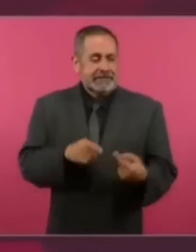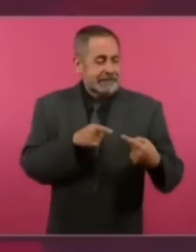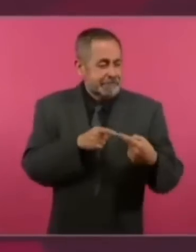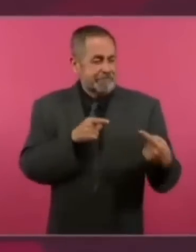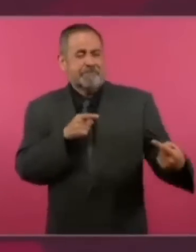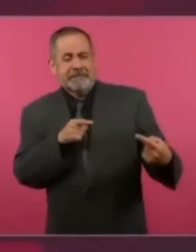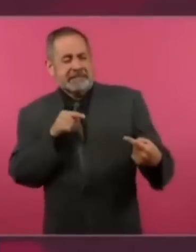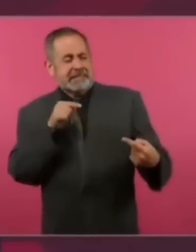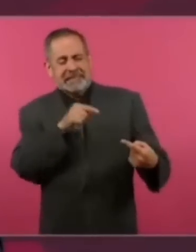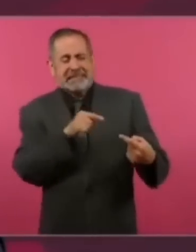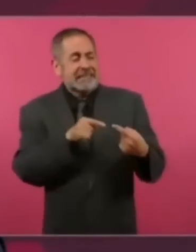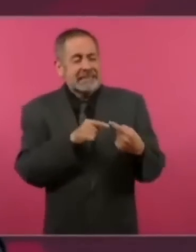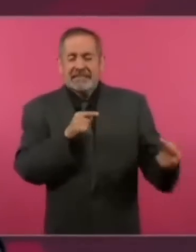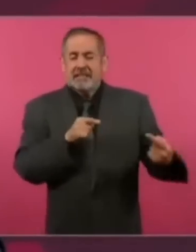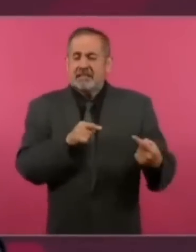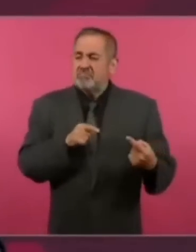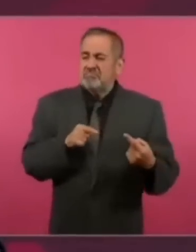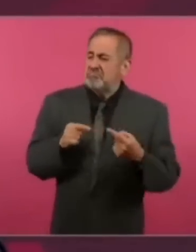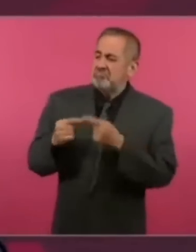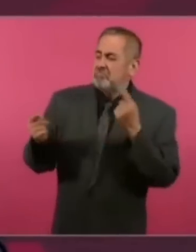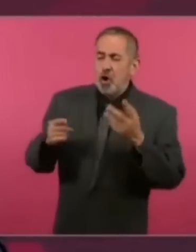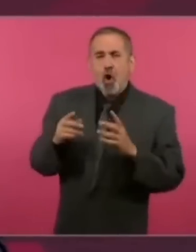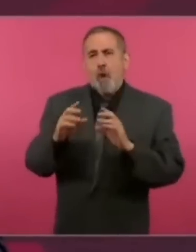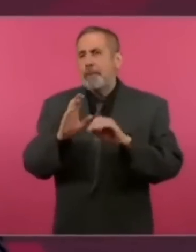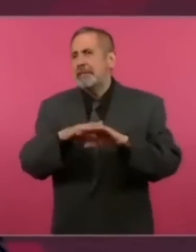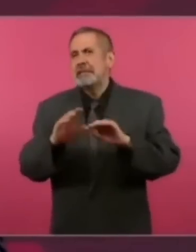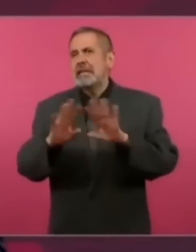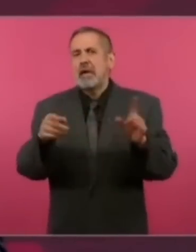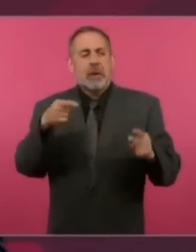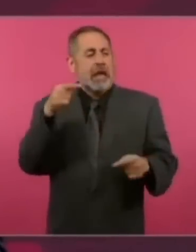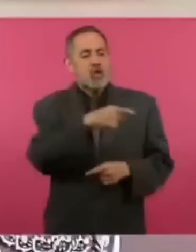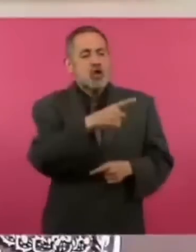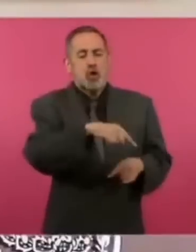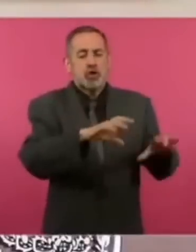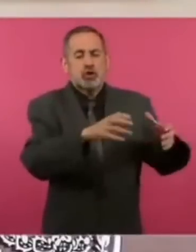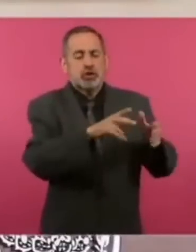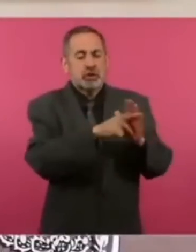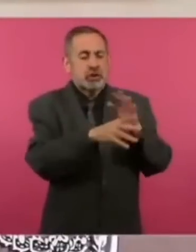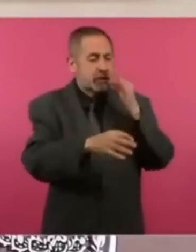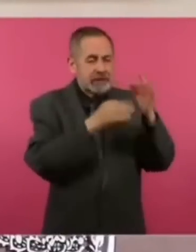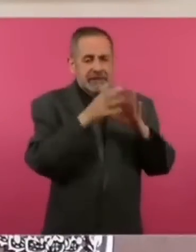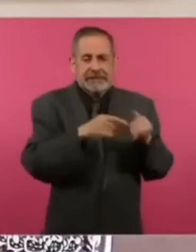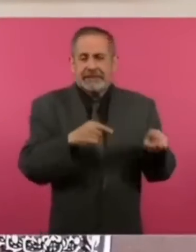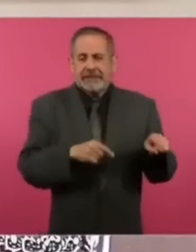adversarios, o para decirlo de otra manera,